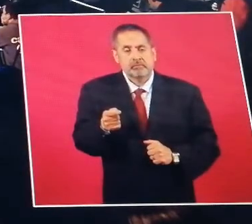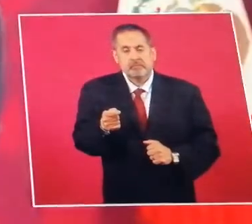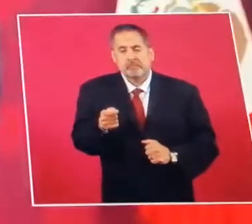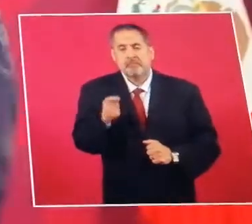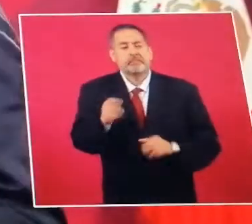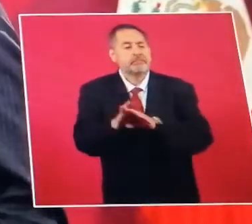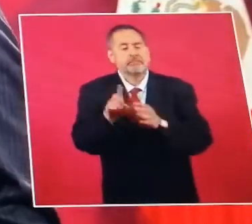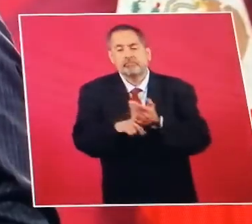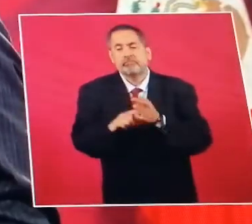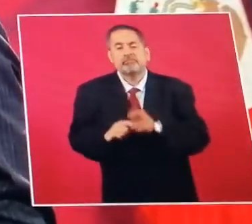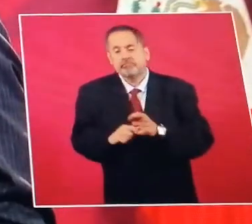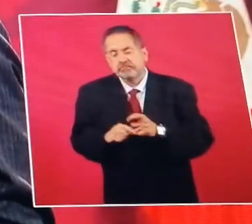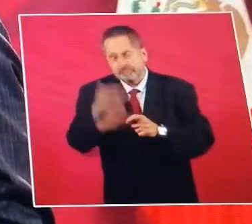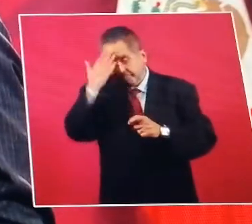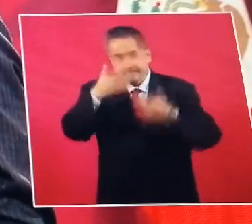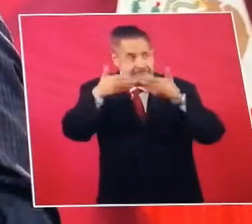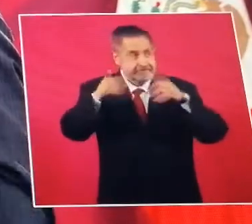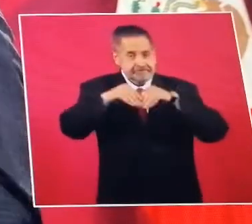de qué se trata.